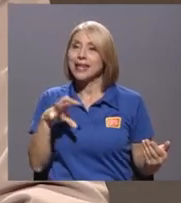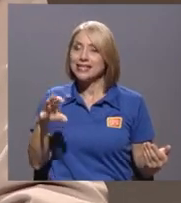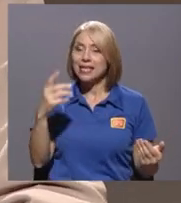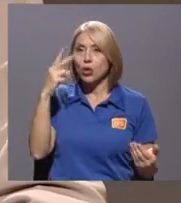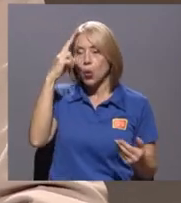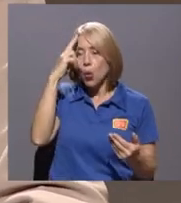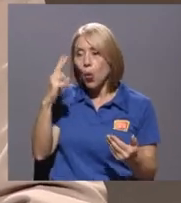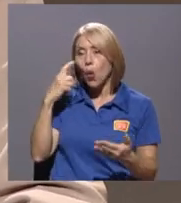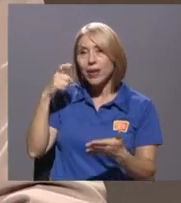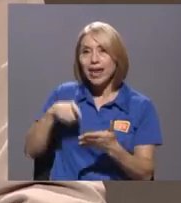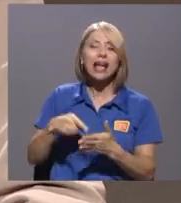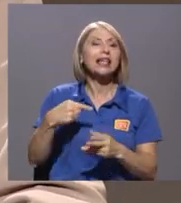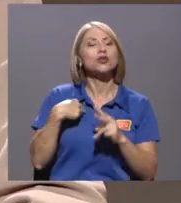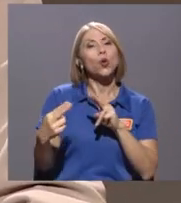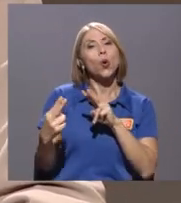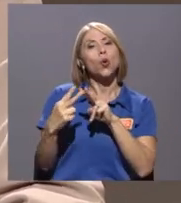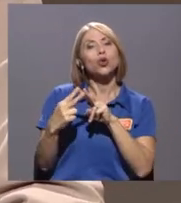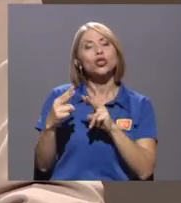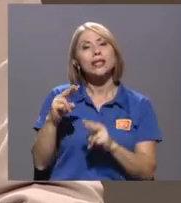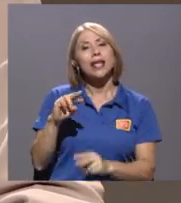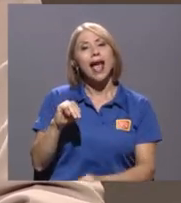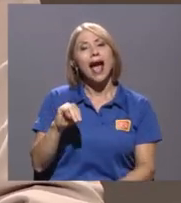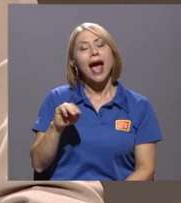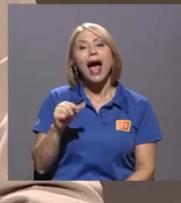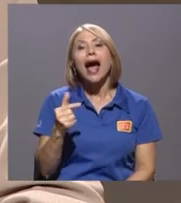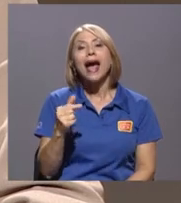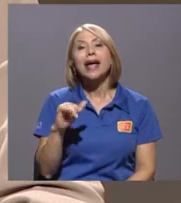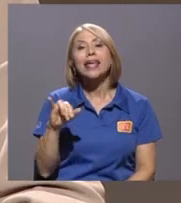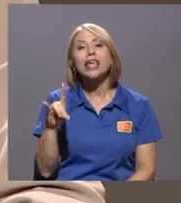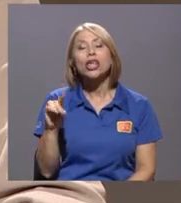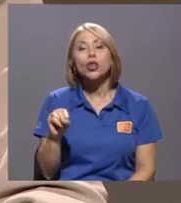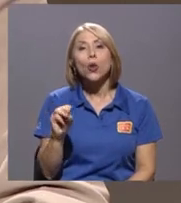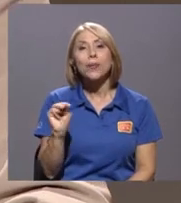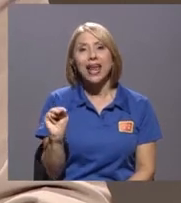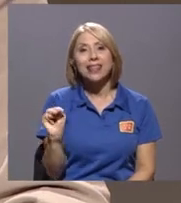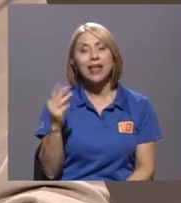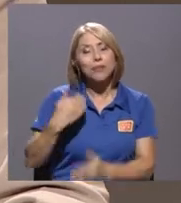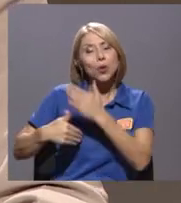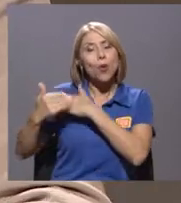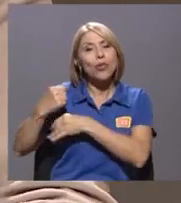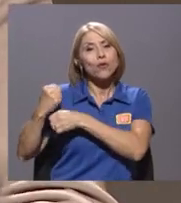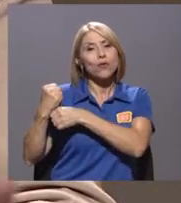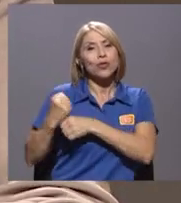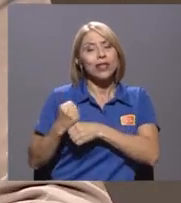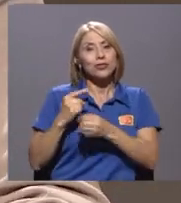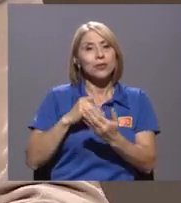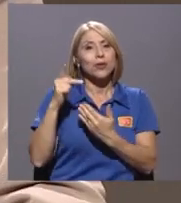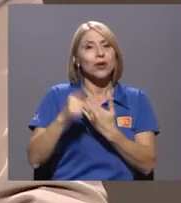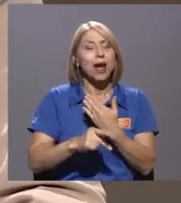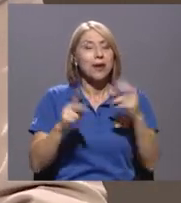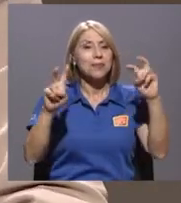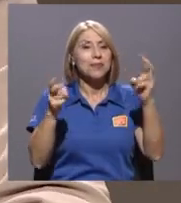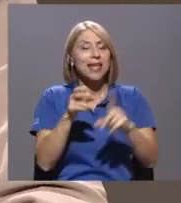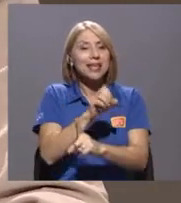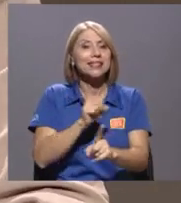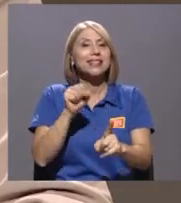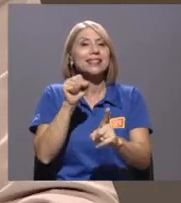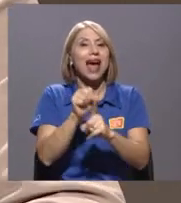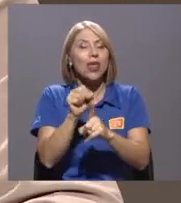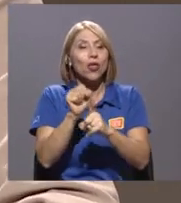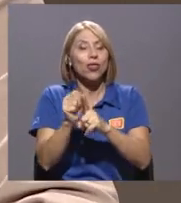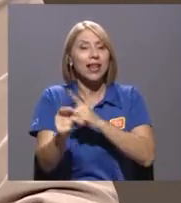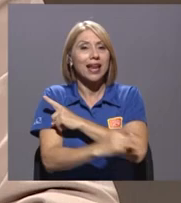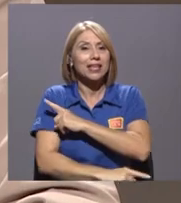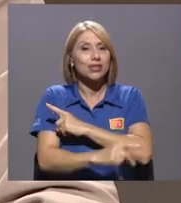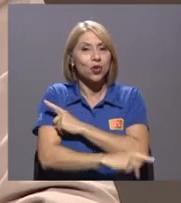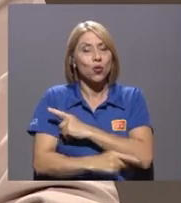yo conocía un guión miranda cuando estaba fundando ese el programa estado de la nación cuando tuve el honor que de miguel gutiérrez me invitó a formar parte